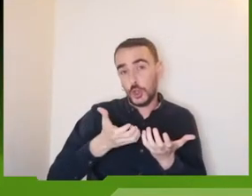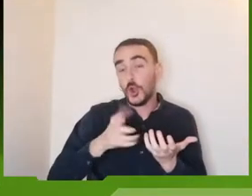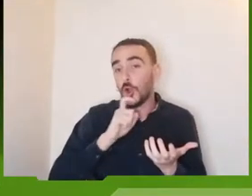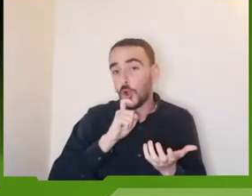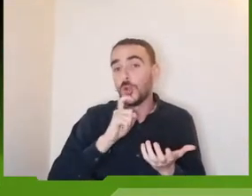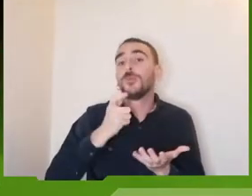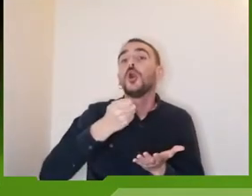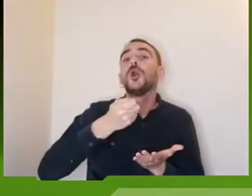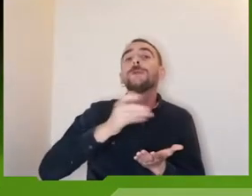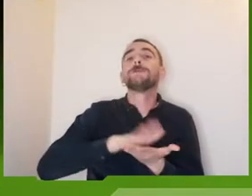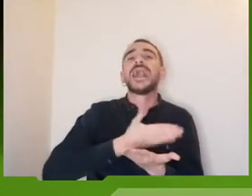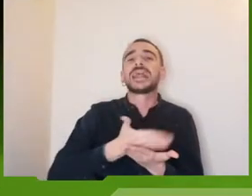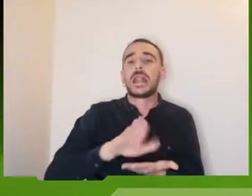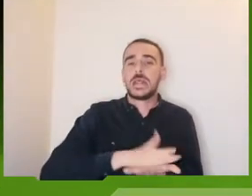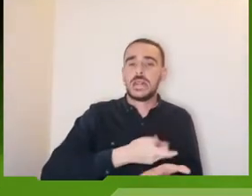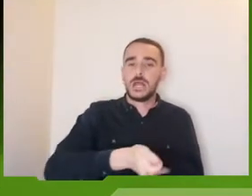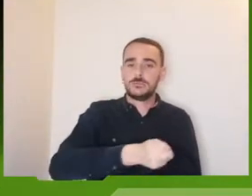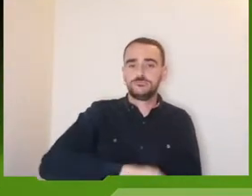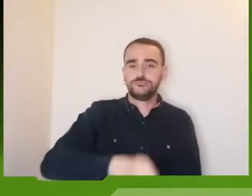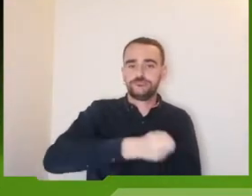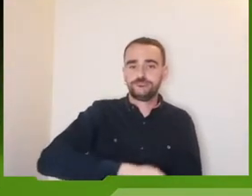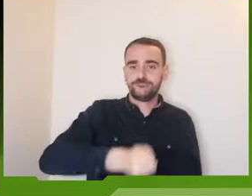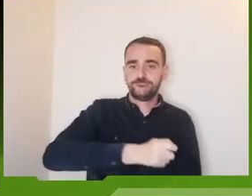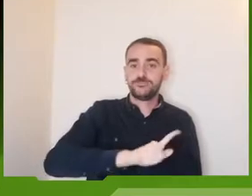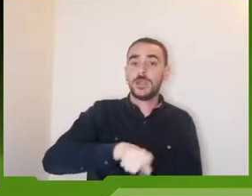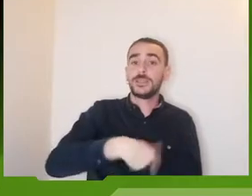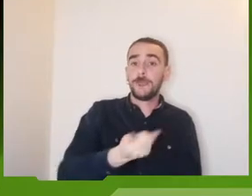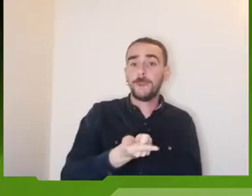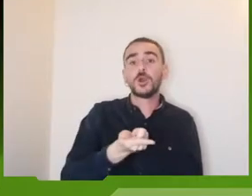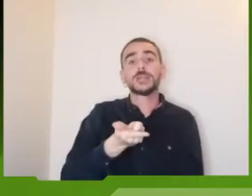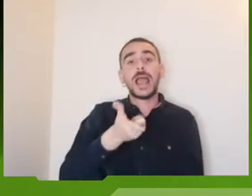y luego echando la leche de a poco y